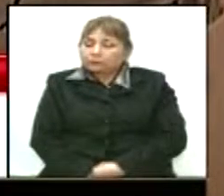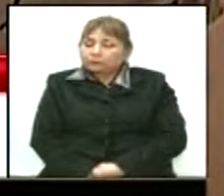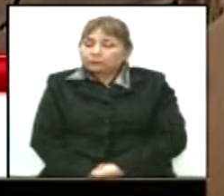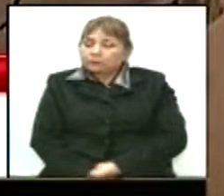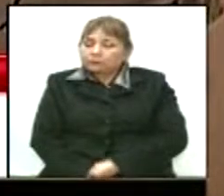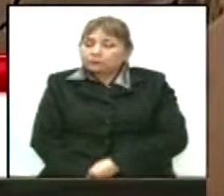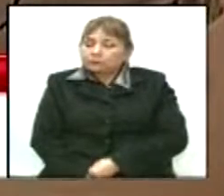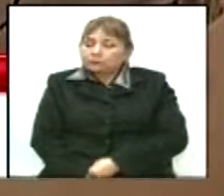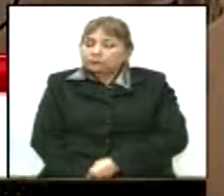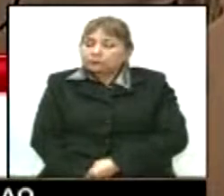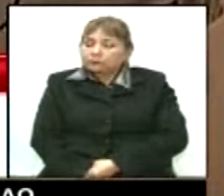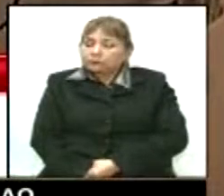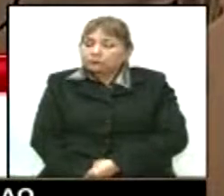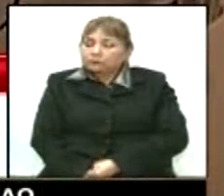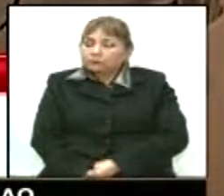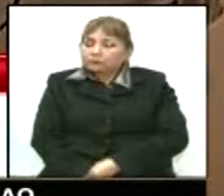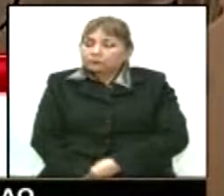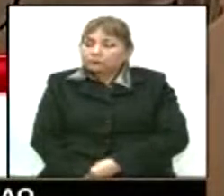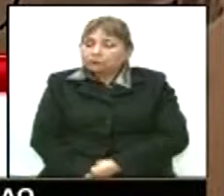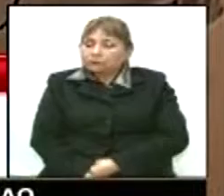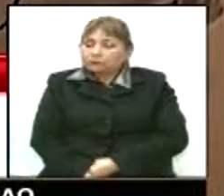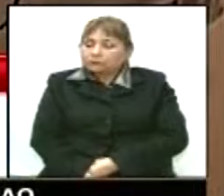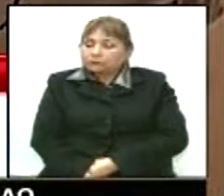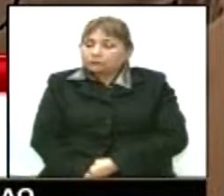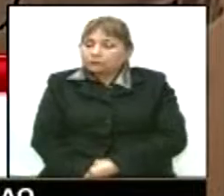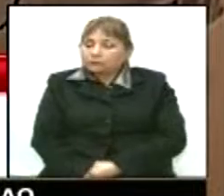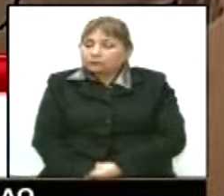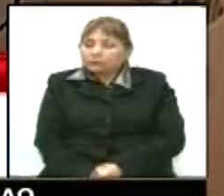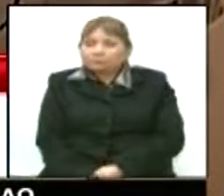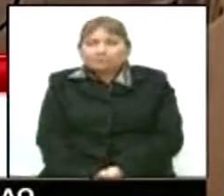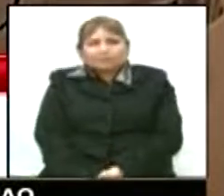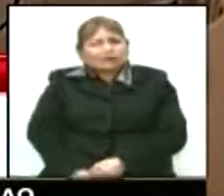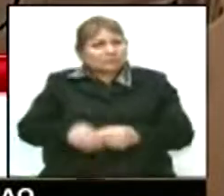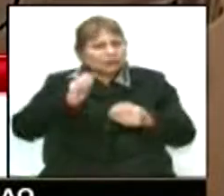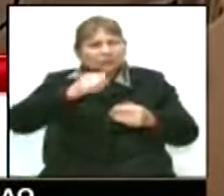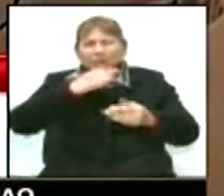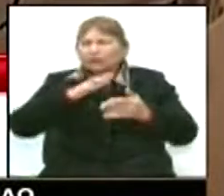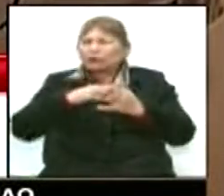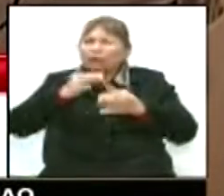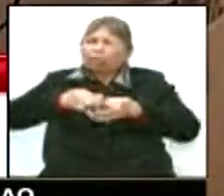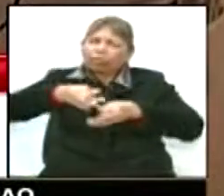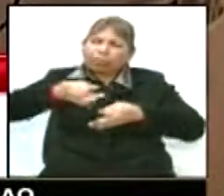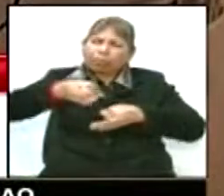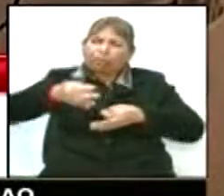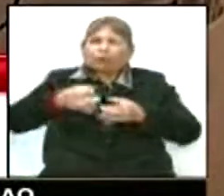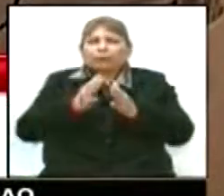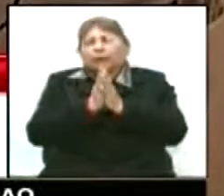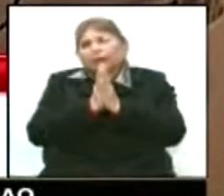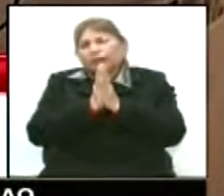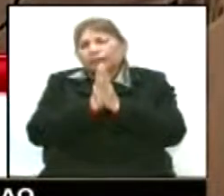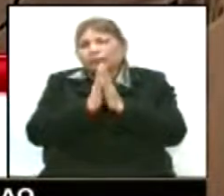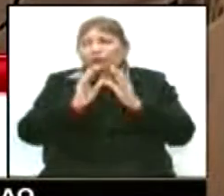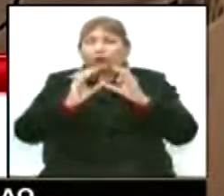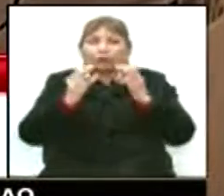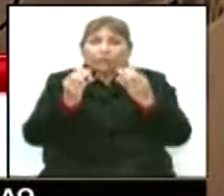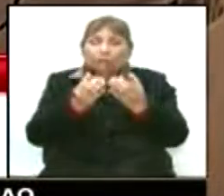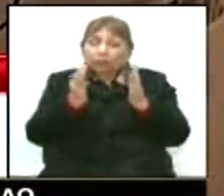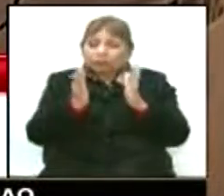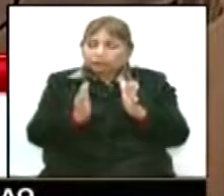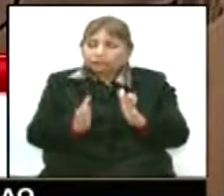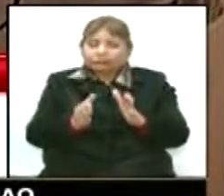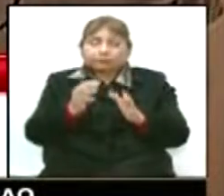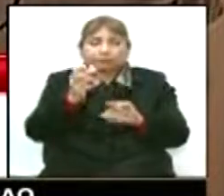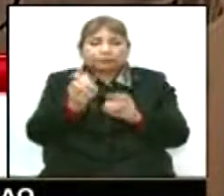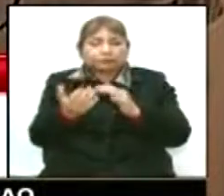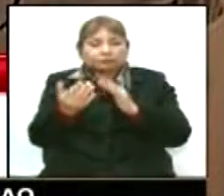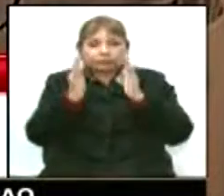Sí, pero no, sí, claro. Ya no podemos dilatar más este tema, por favor, señores congresistas. La